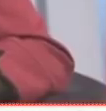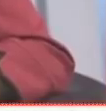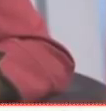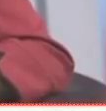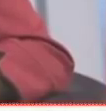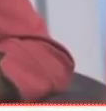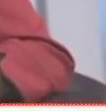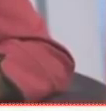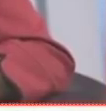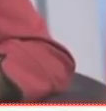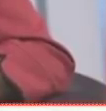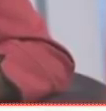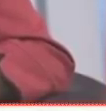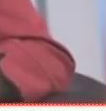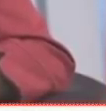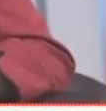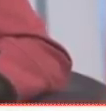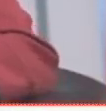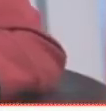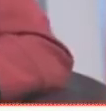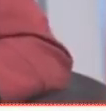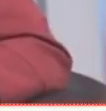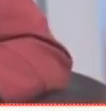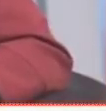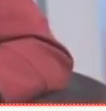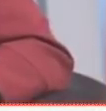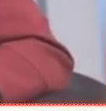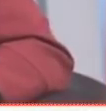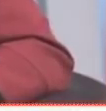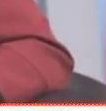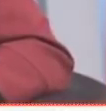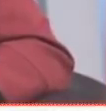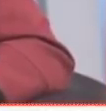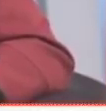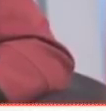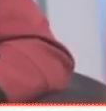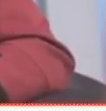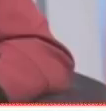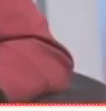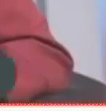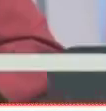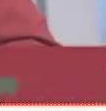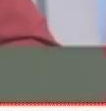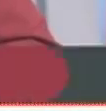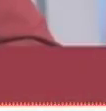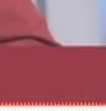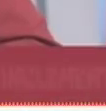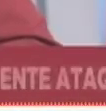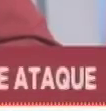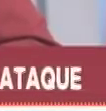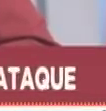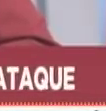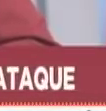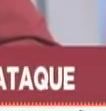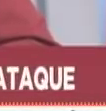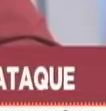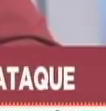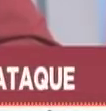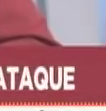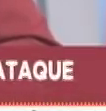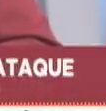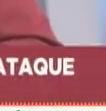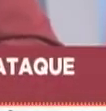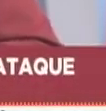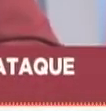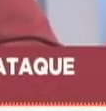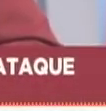Bolivariana. Resulta que se consigue con una población que conoce su historia, independientemente del factor político que siga en este momento,